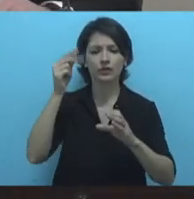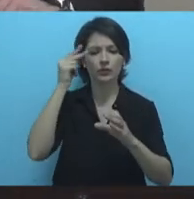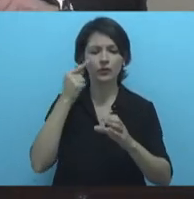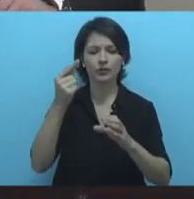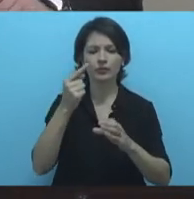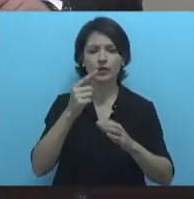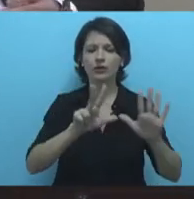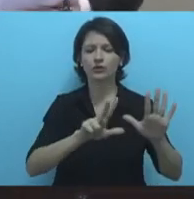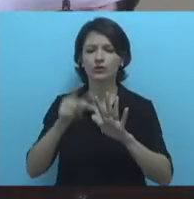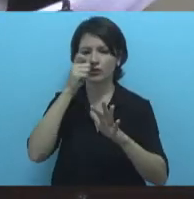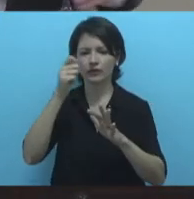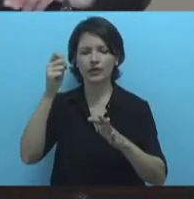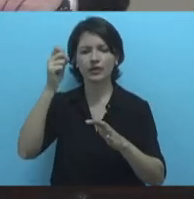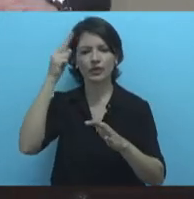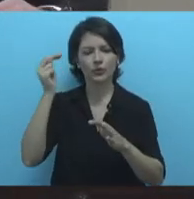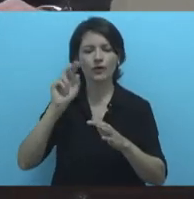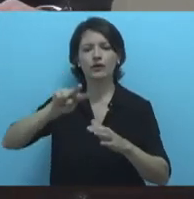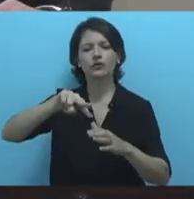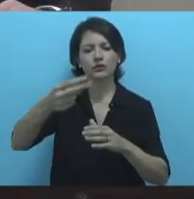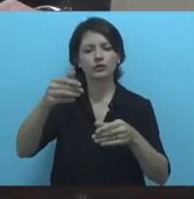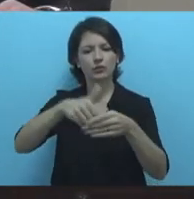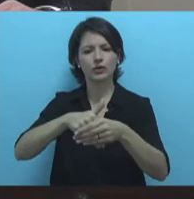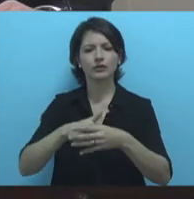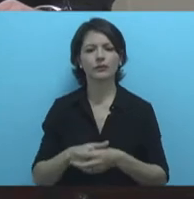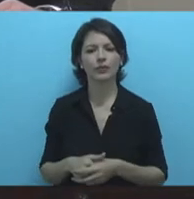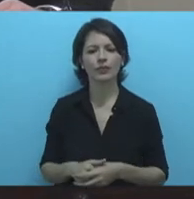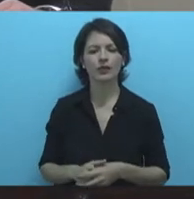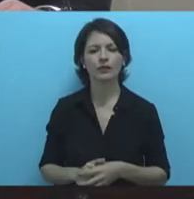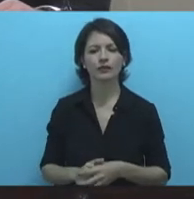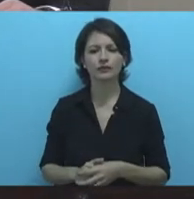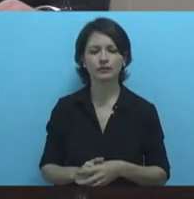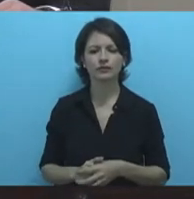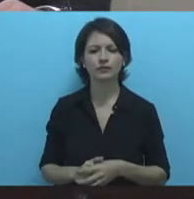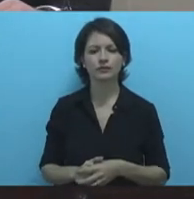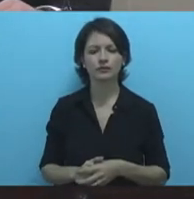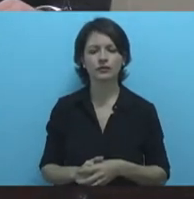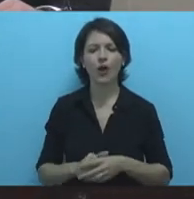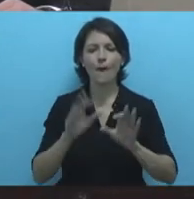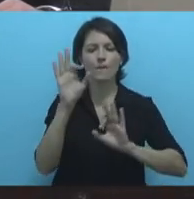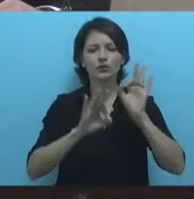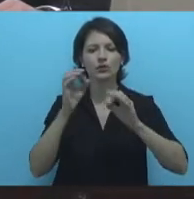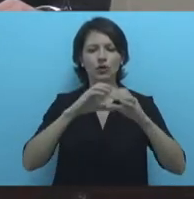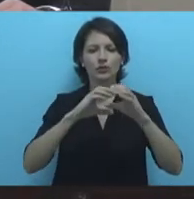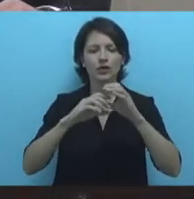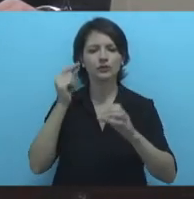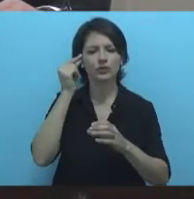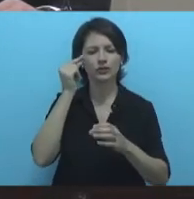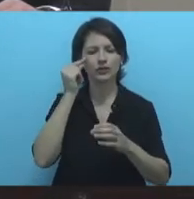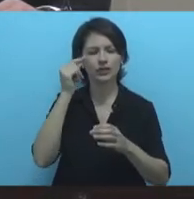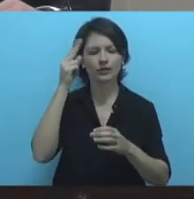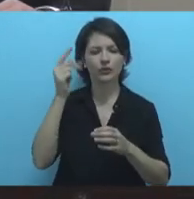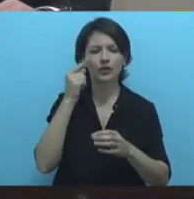829 preferencias para dos sesiones el punto 56 proyecto de comunicación 39 mil